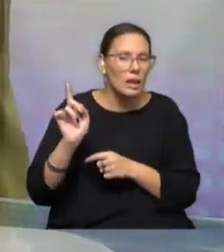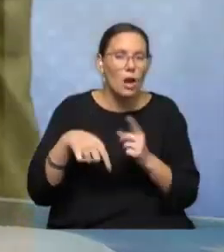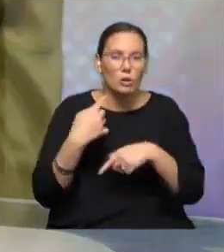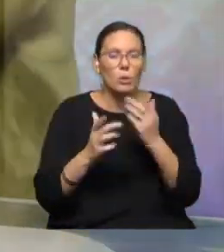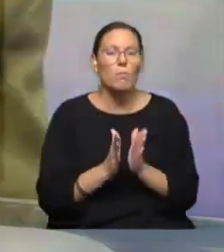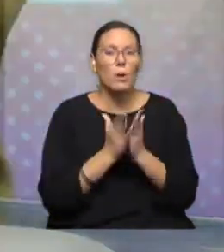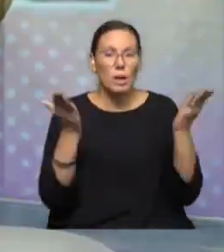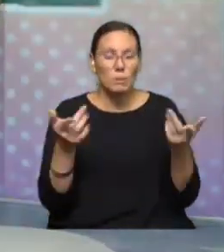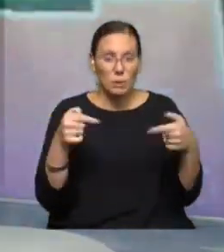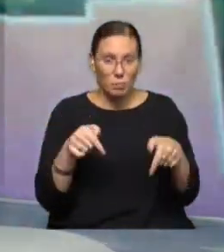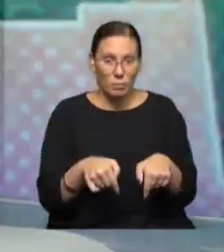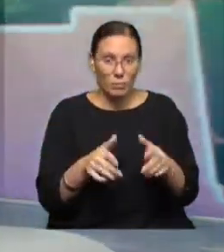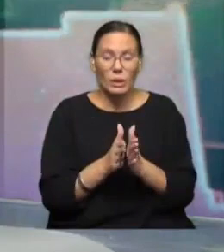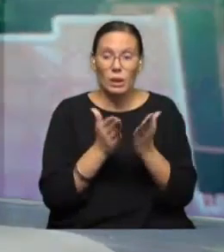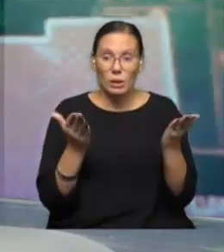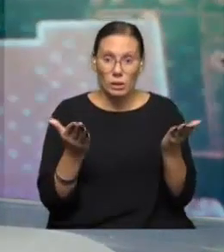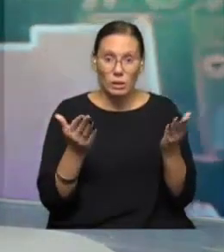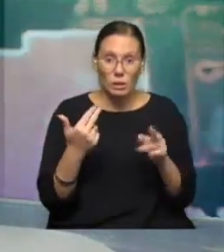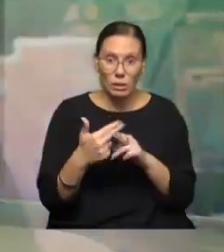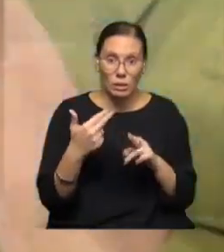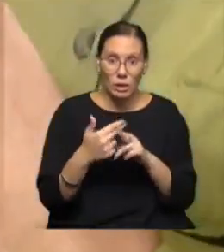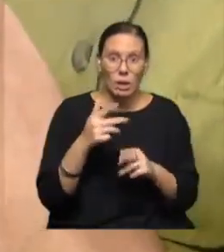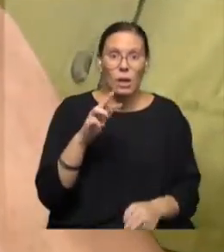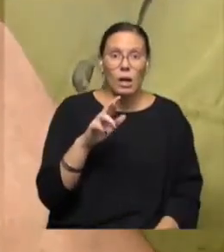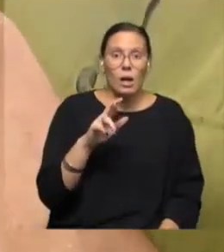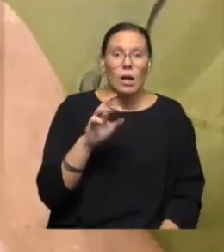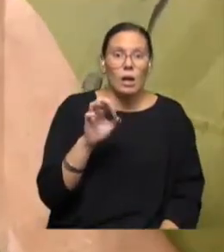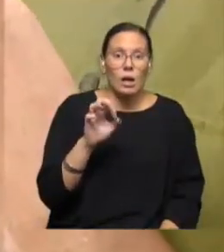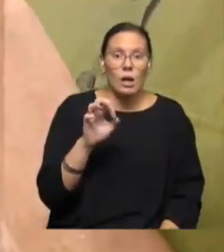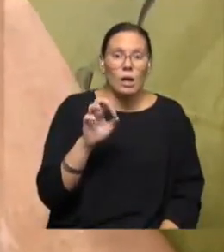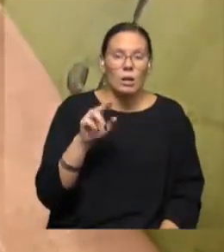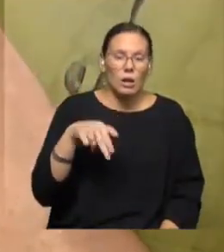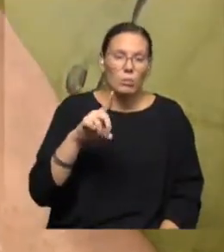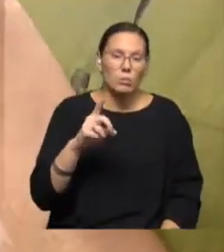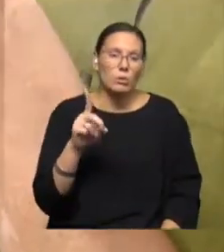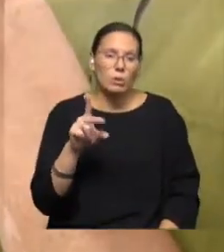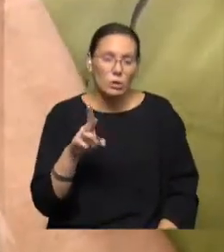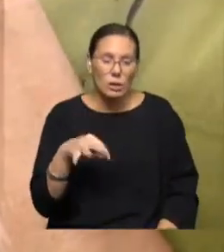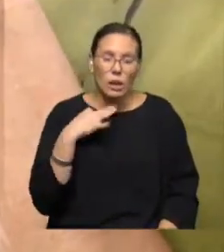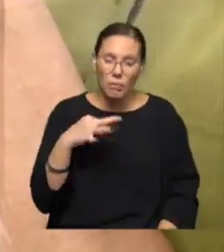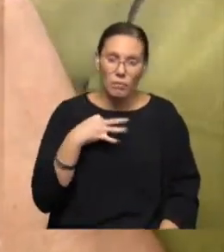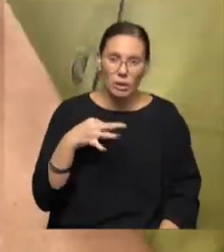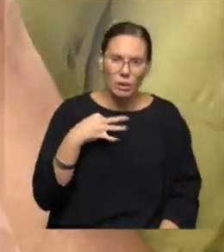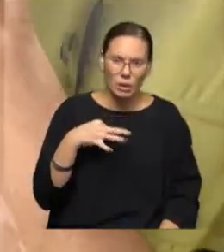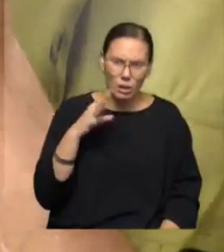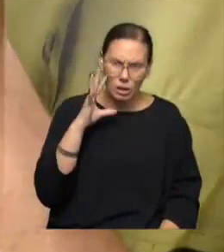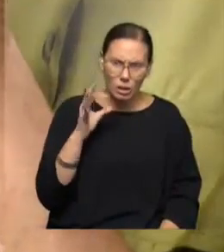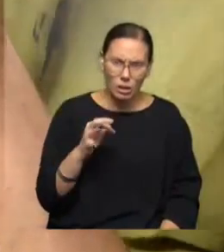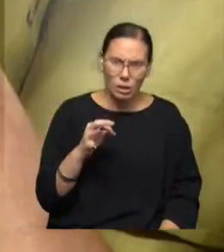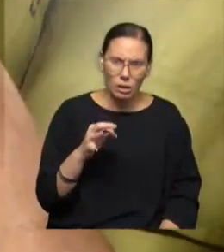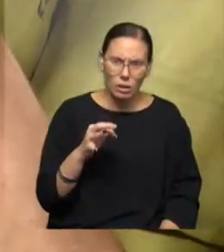libros porque tenemos este libro que se llama round 12 que tiene que ver con la vida de Yo creo que